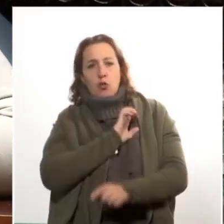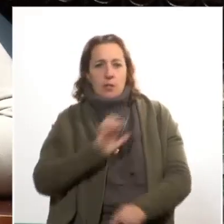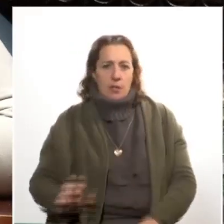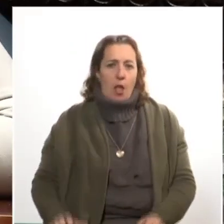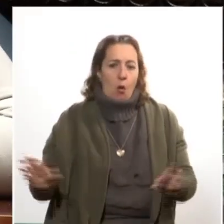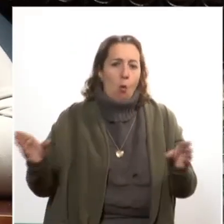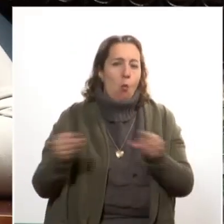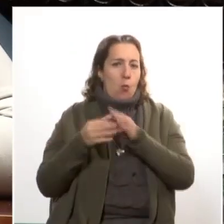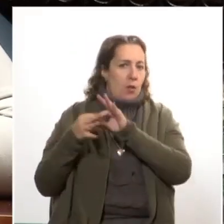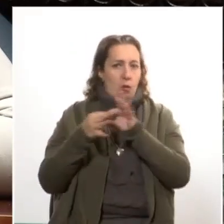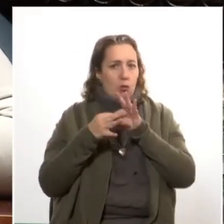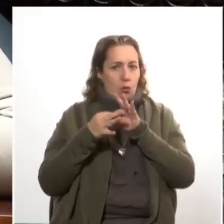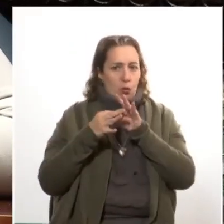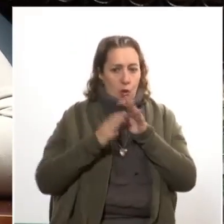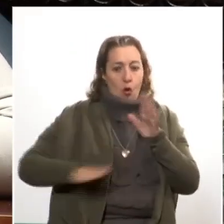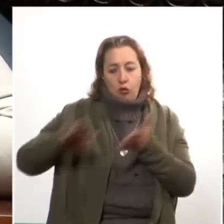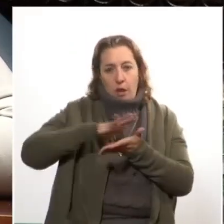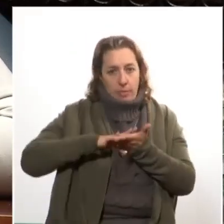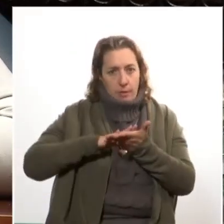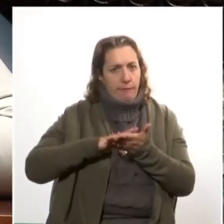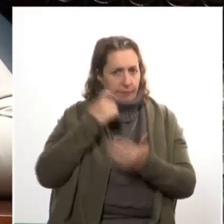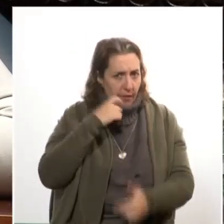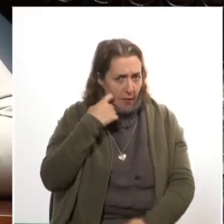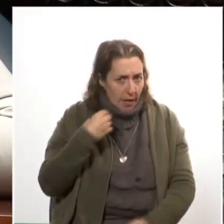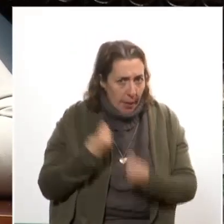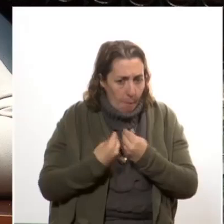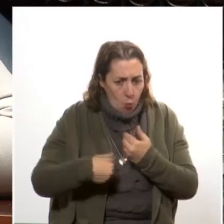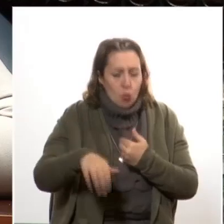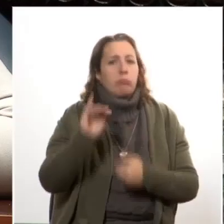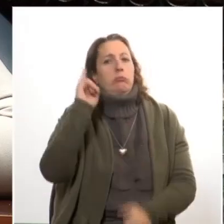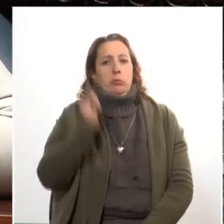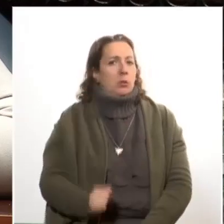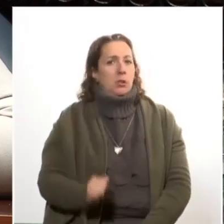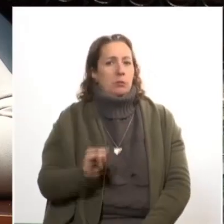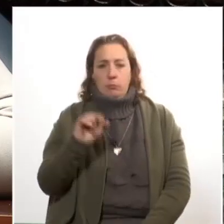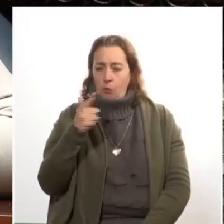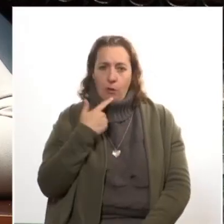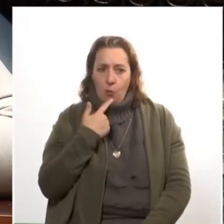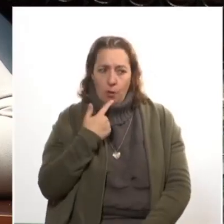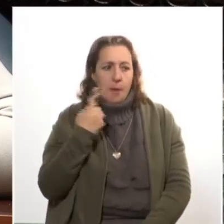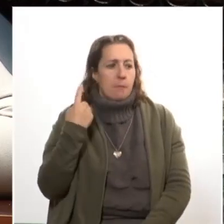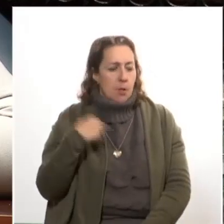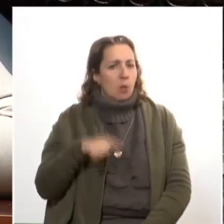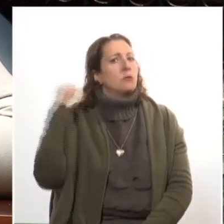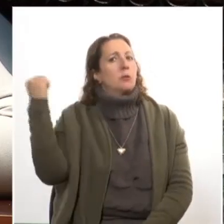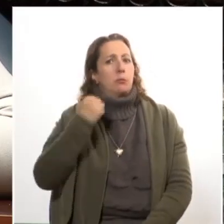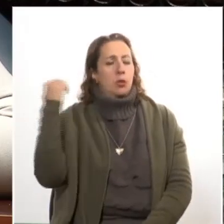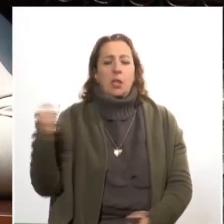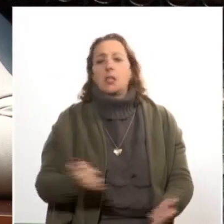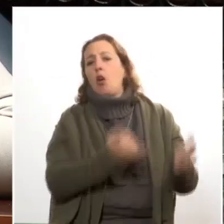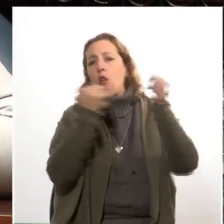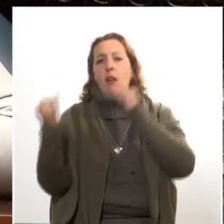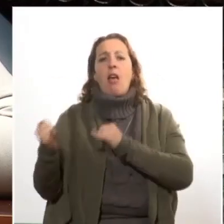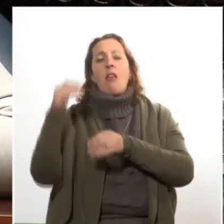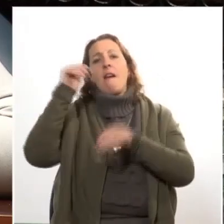¿Que queda mucho por hacer? Sin duda. Pero vaya si ha sido trascendente la labor y el aporte de aquellas jornadas del voto